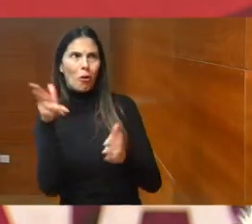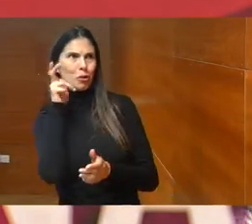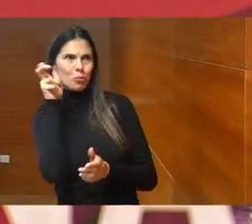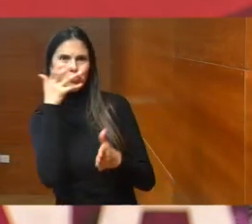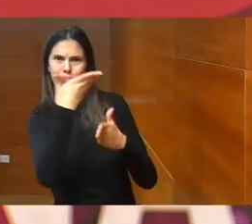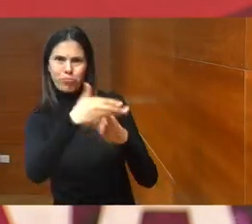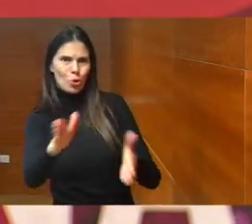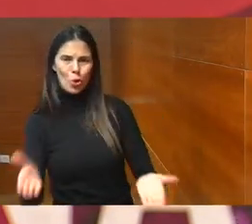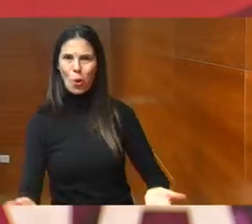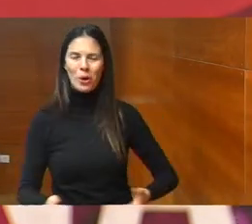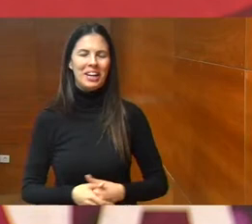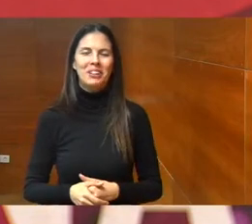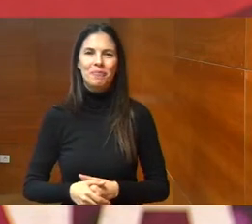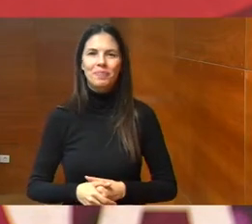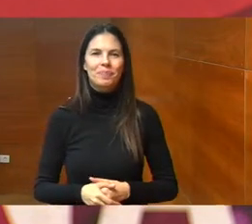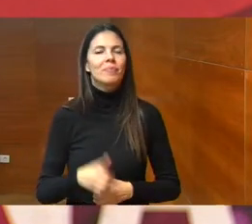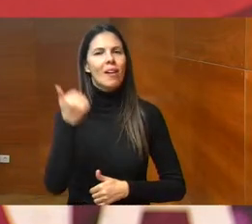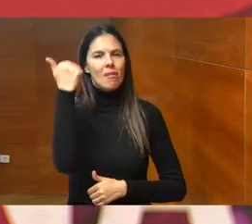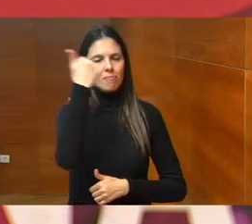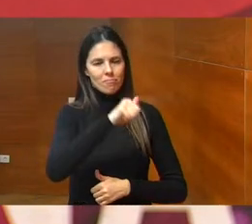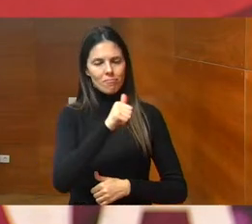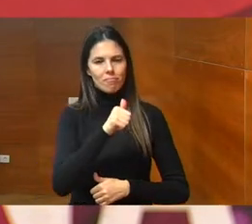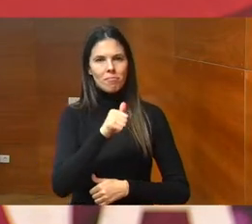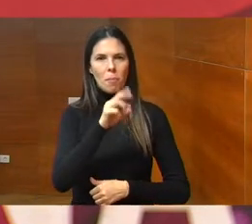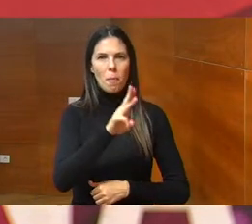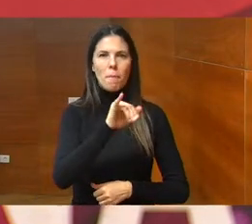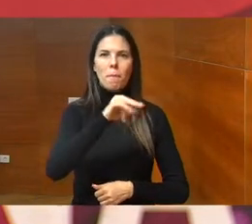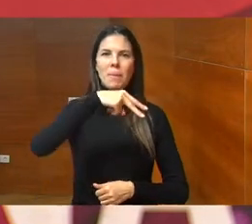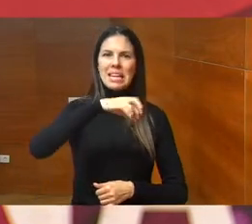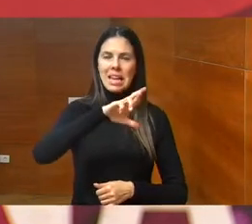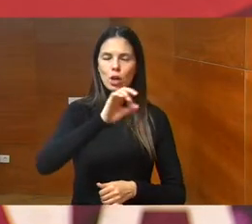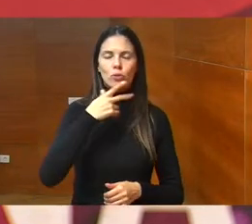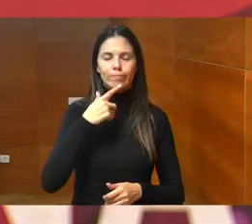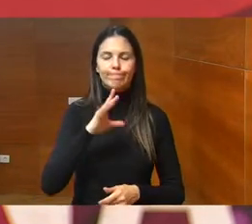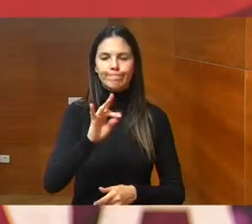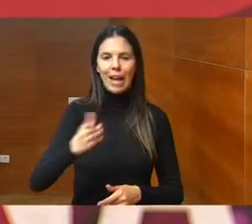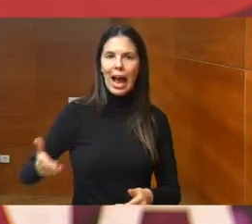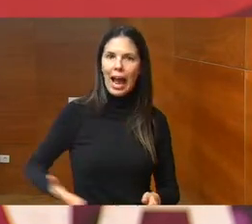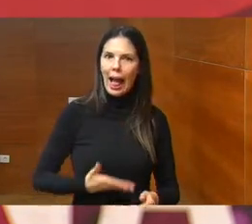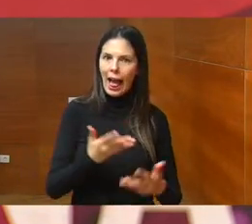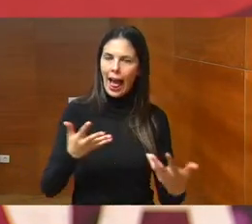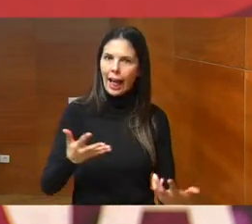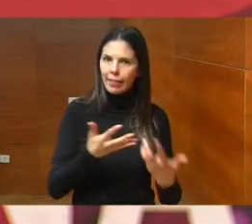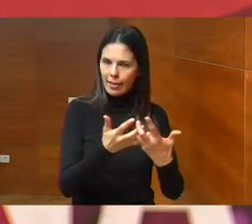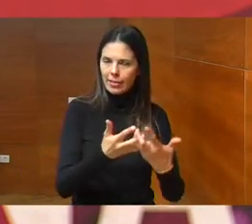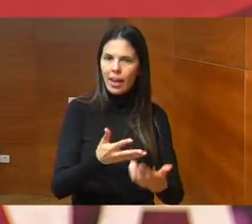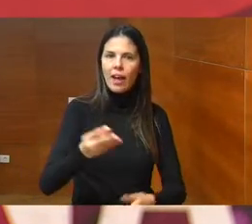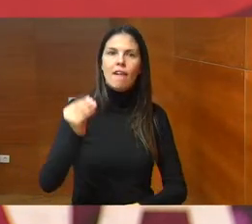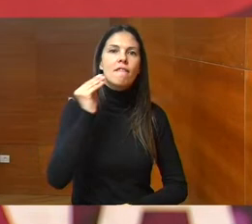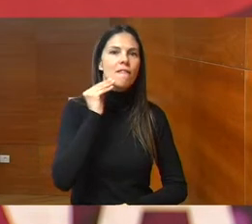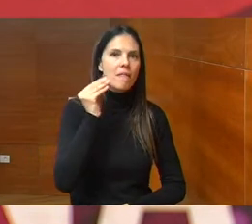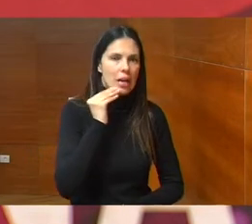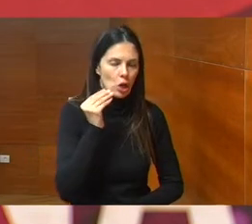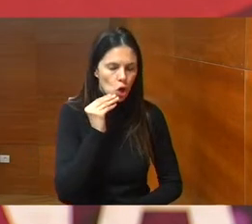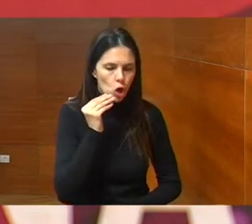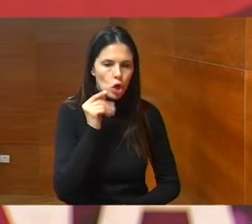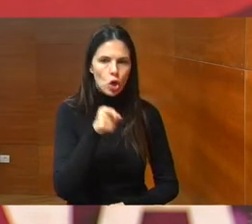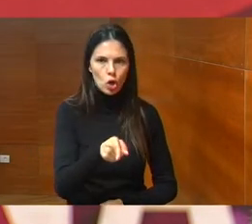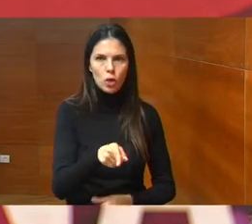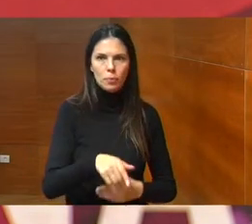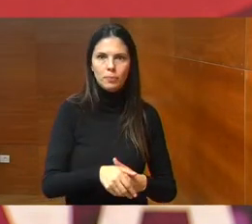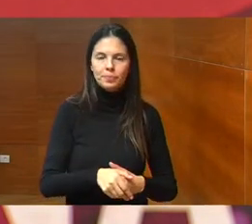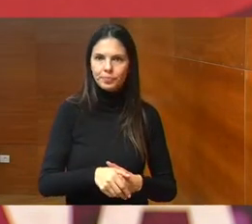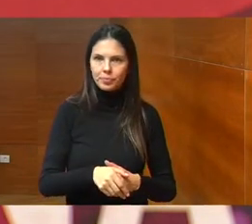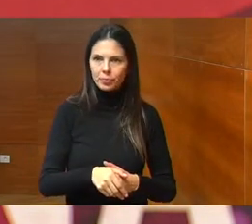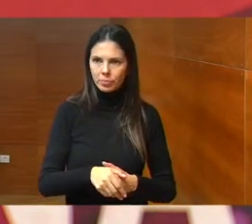bueno Él sigue tengo un accidente en ferrol arrasado tiña con